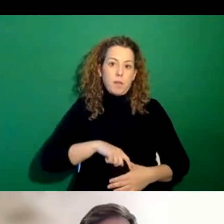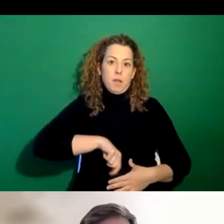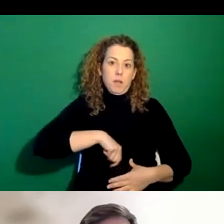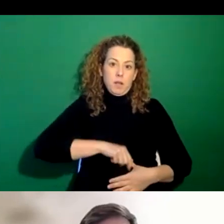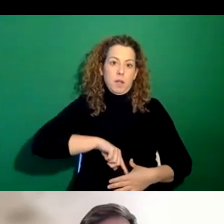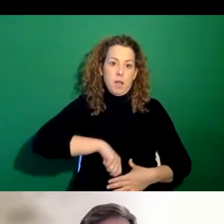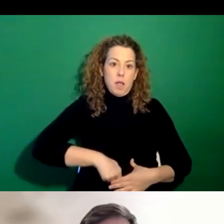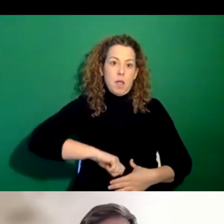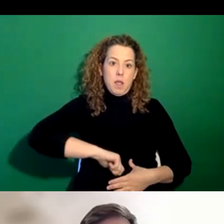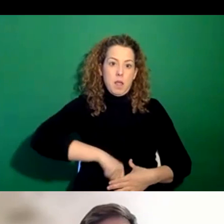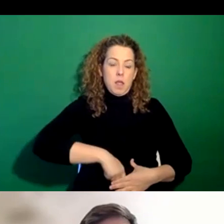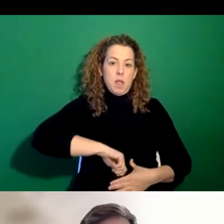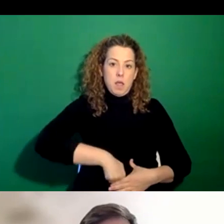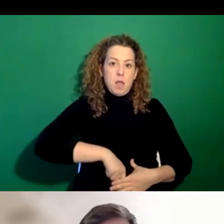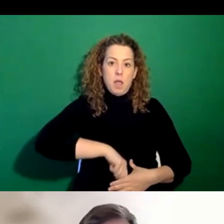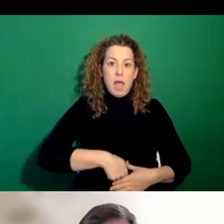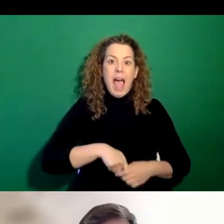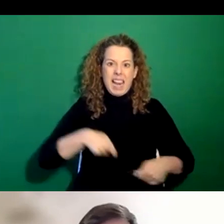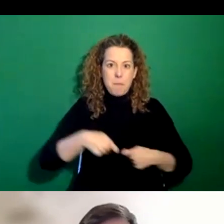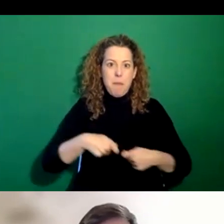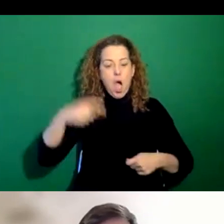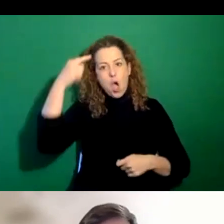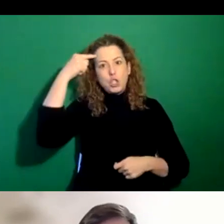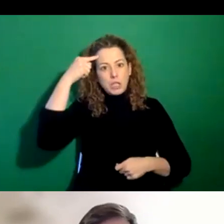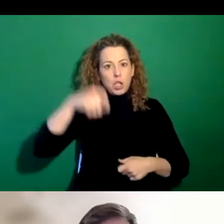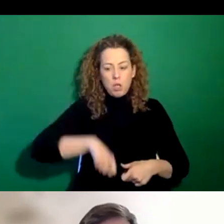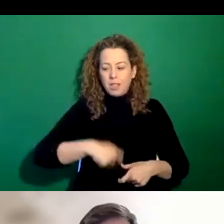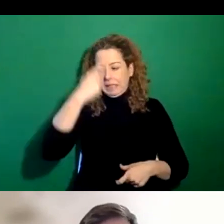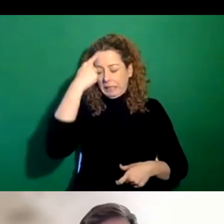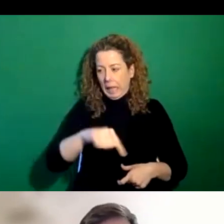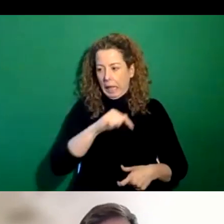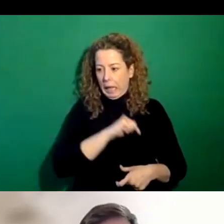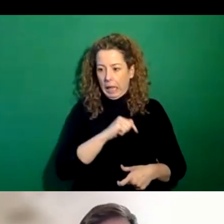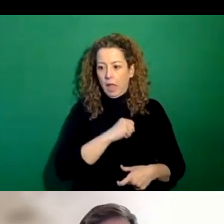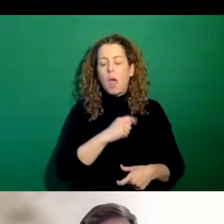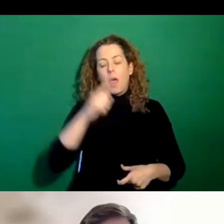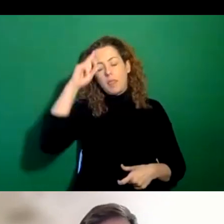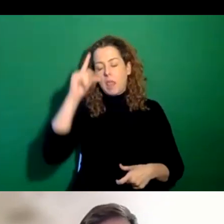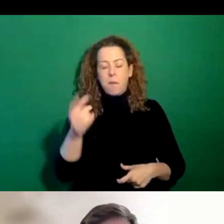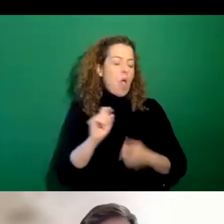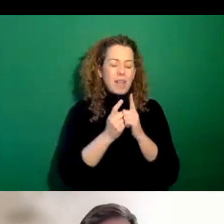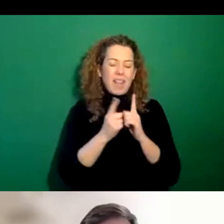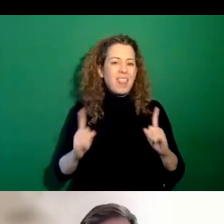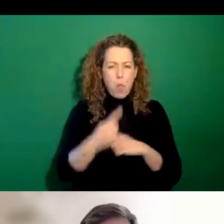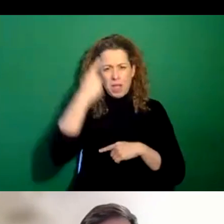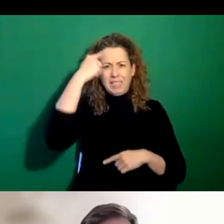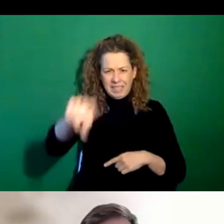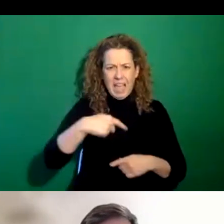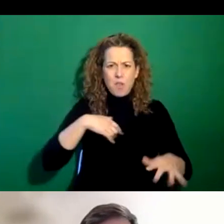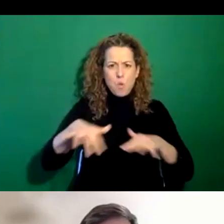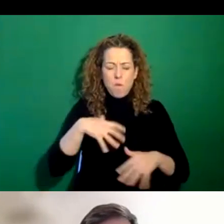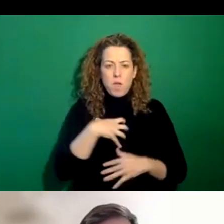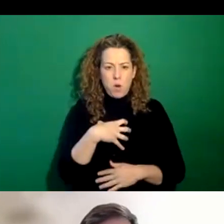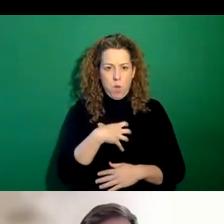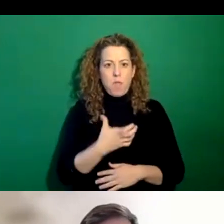imán que tiene el Segufix. Y su obsesión, claro, él era consciente, o sea, por mucha demencia y alteración, él sabe que no se puede mover,